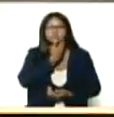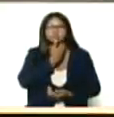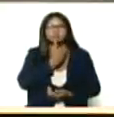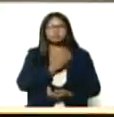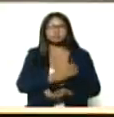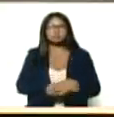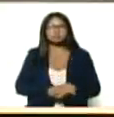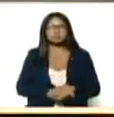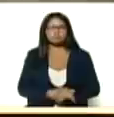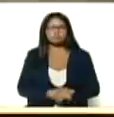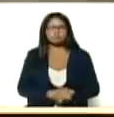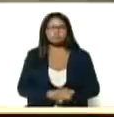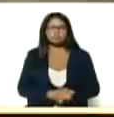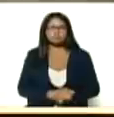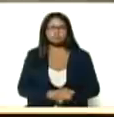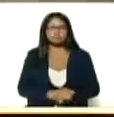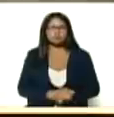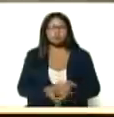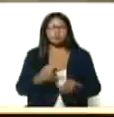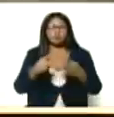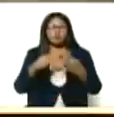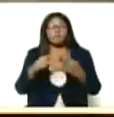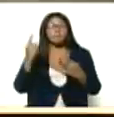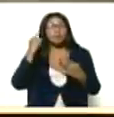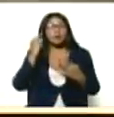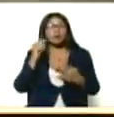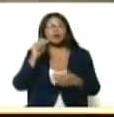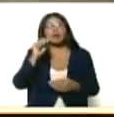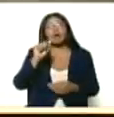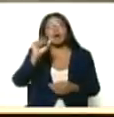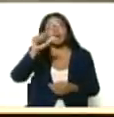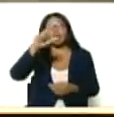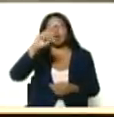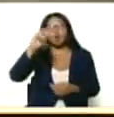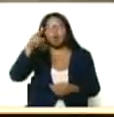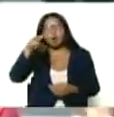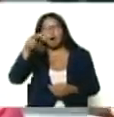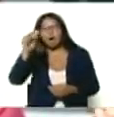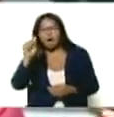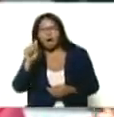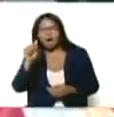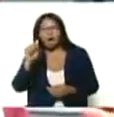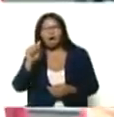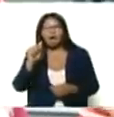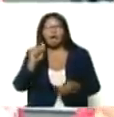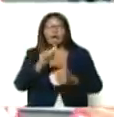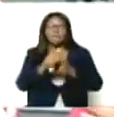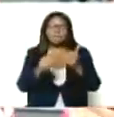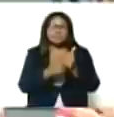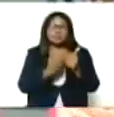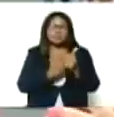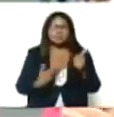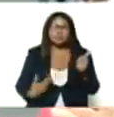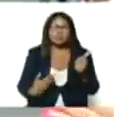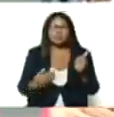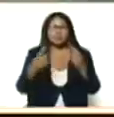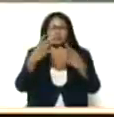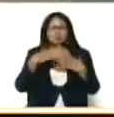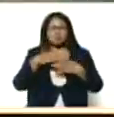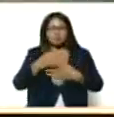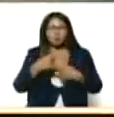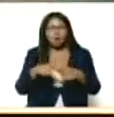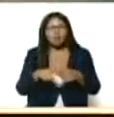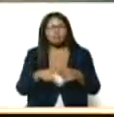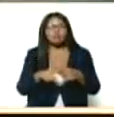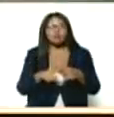La compañera Aloa Núñez, vicepresidenta de asuntos indígenas. Camarada Aloa, diputada además,